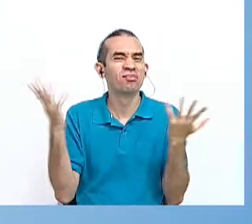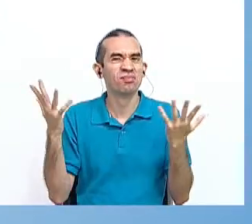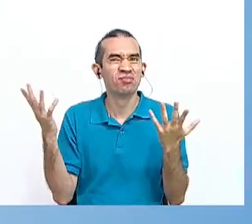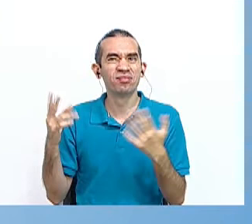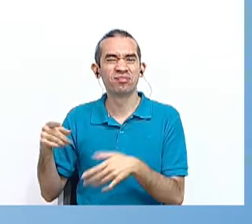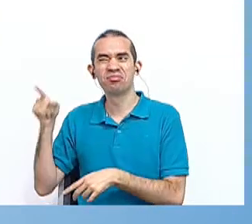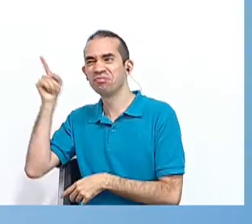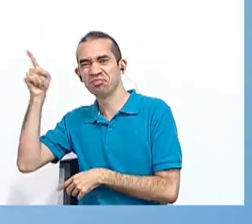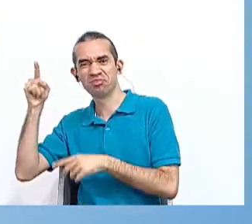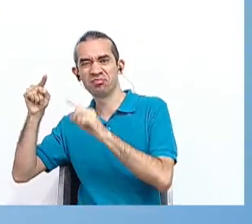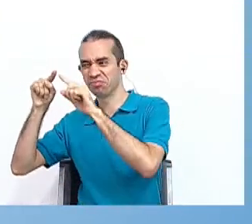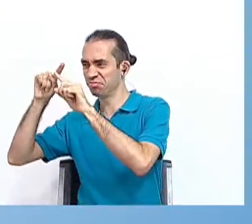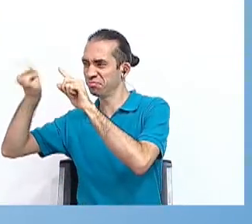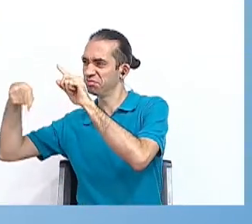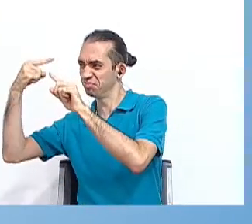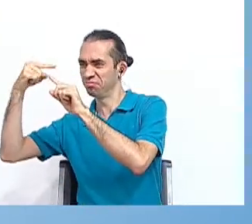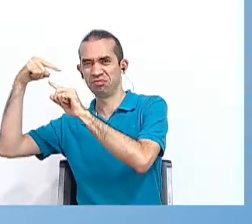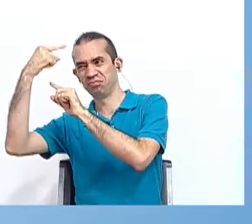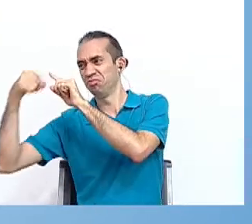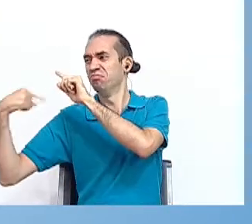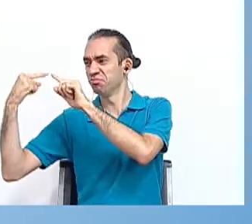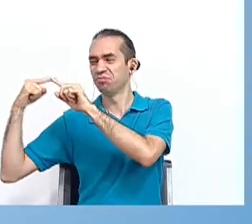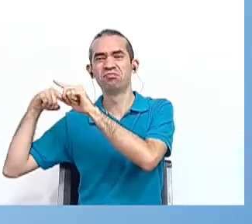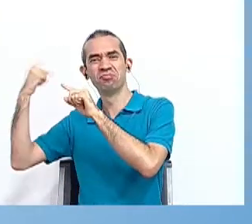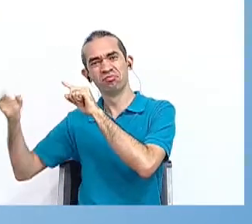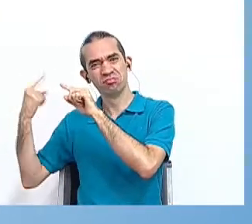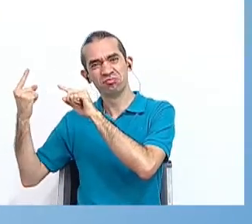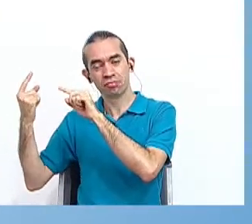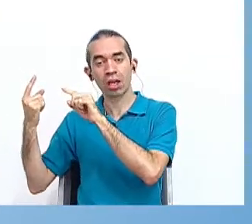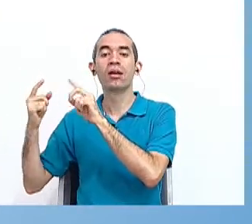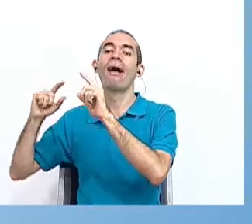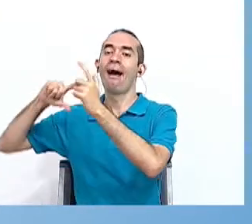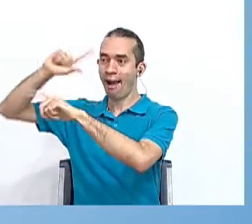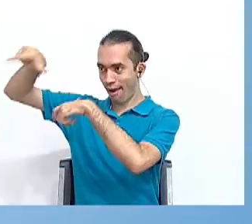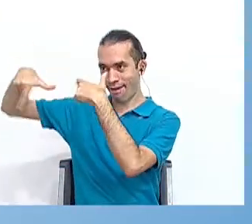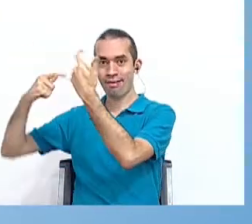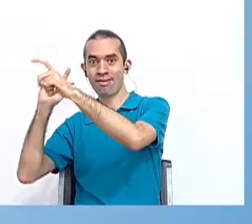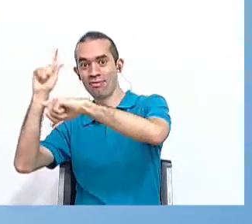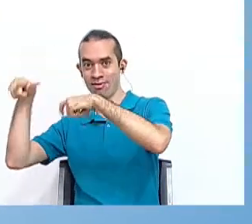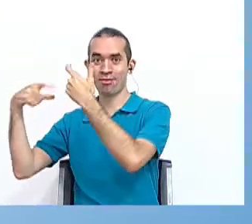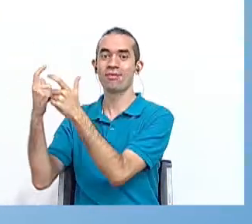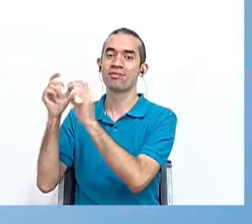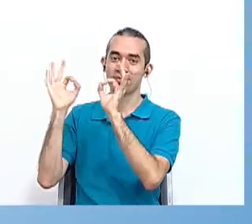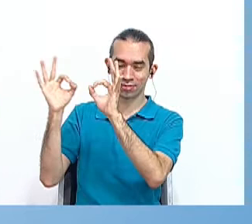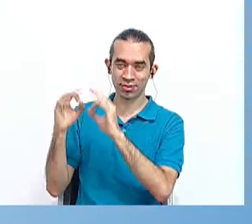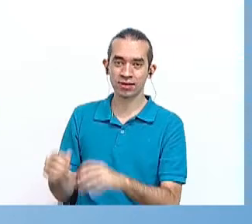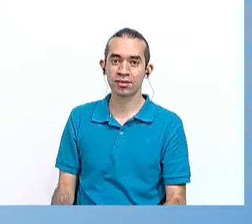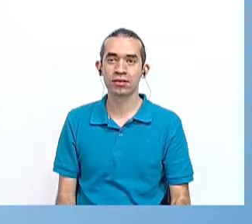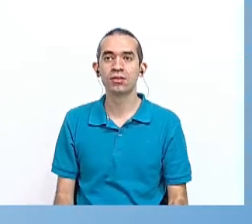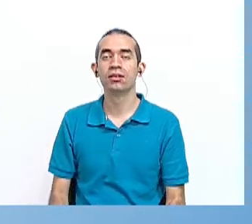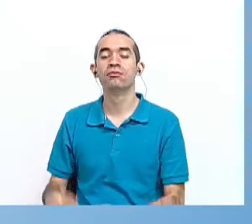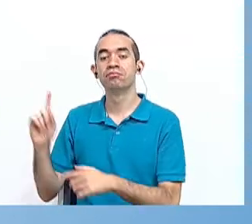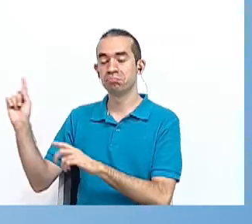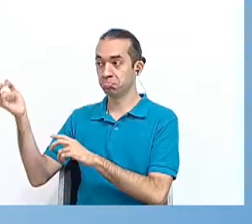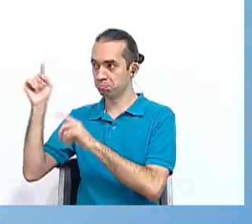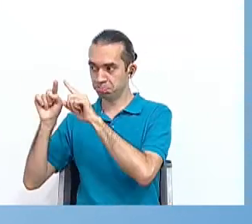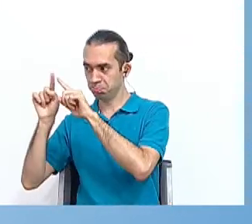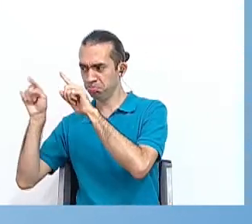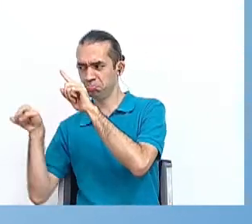nombre recibe esta primera representación? El átomo, muy bien. La siguiente